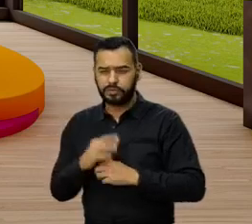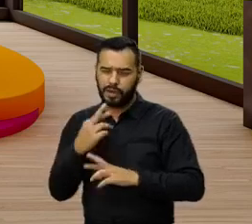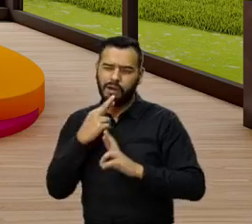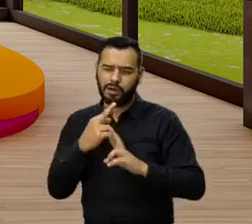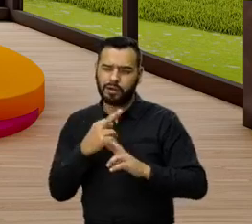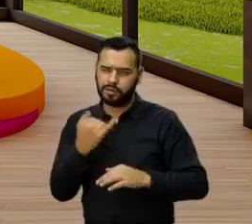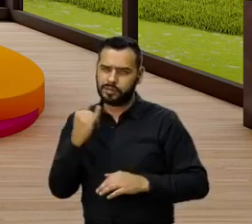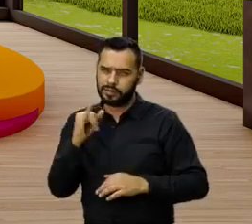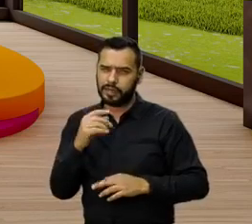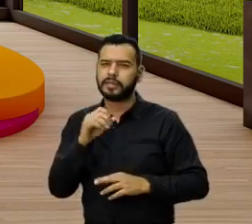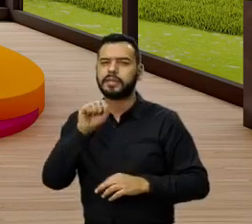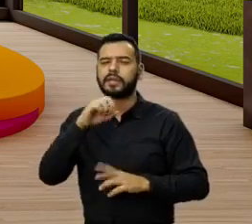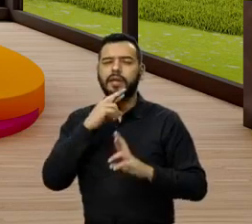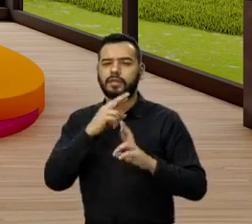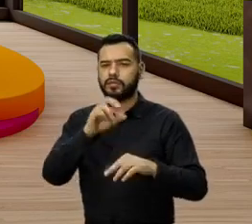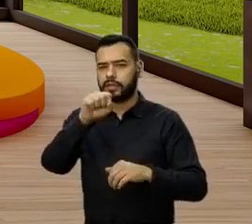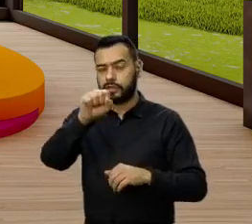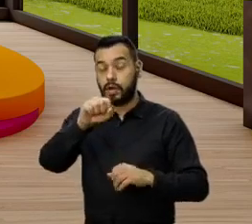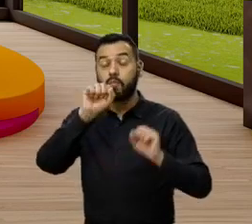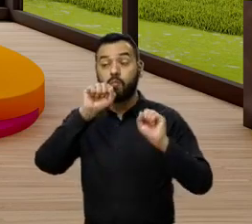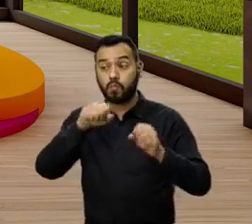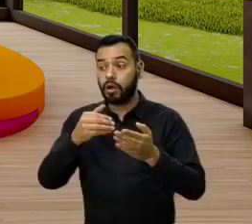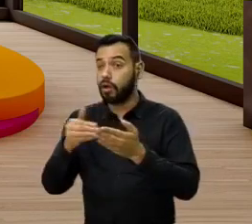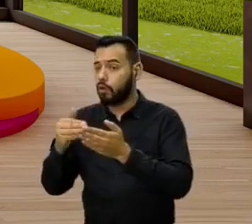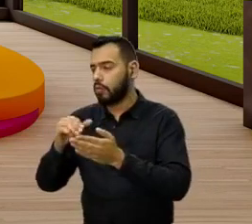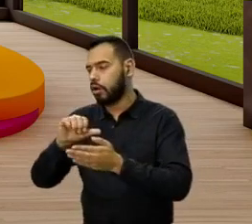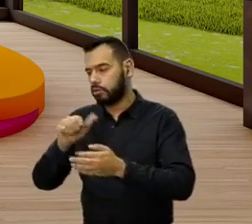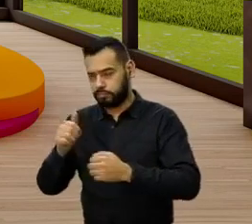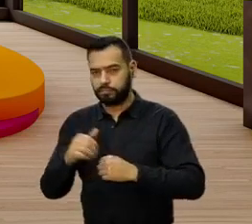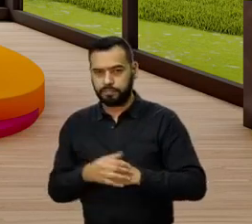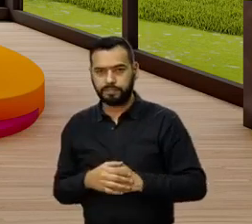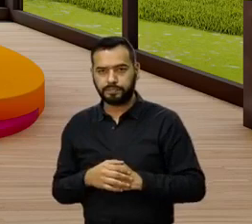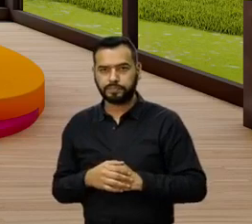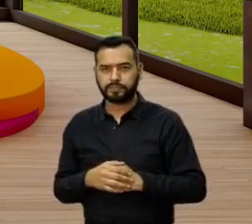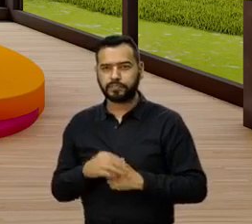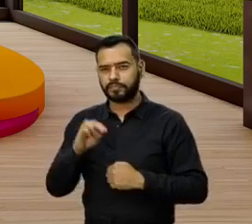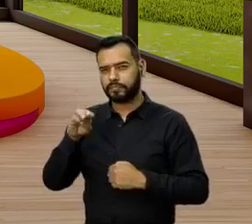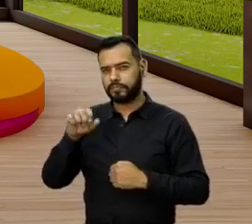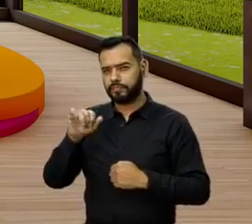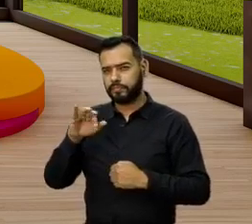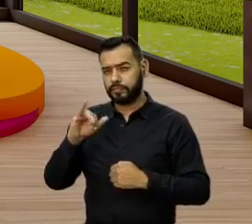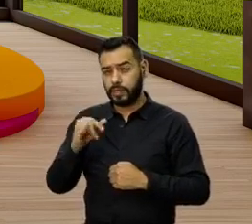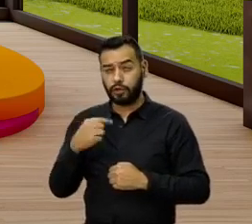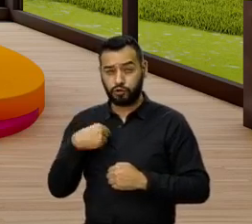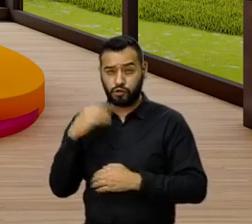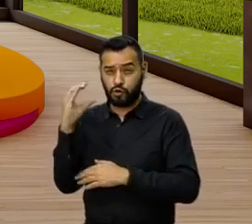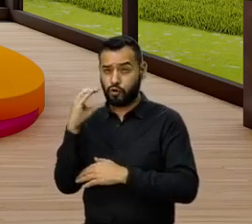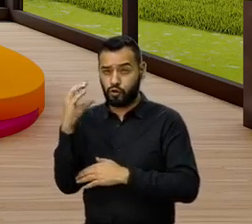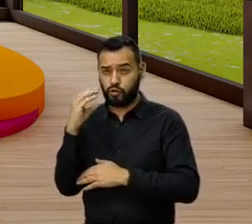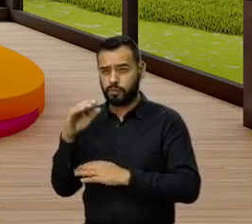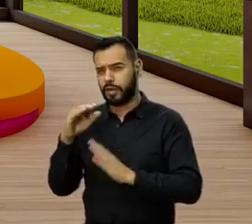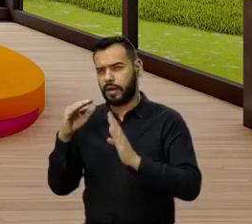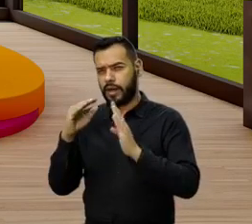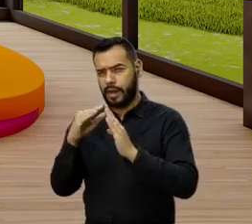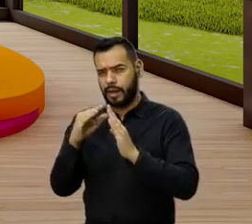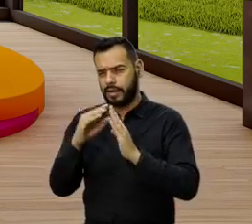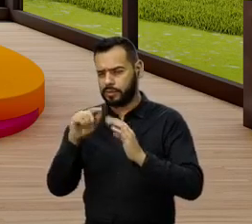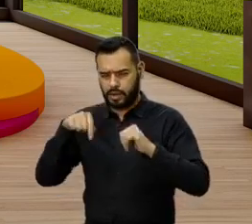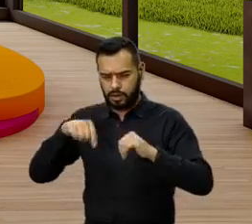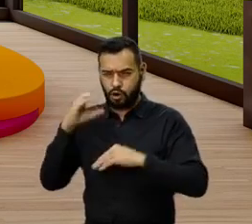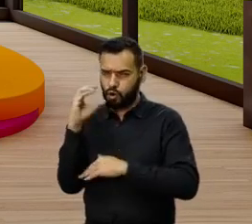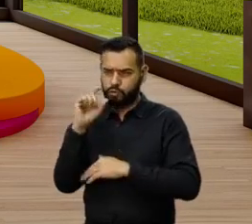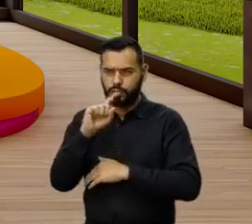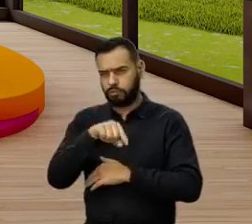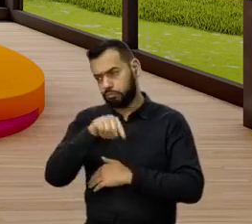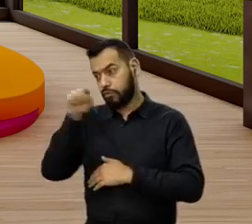respondido esta pregunta y la respuesta es si puedes hacer la compra con nosotros mario pineda soy colombiano radicado fuera del país